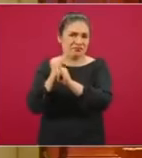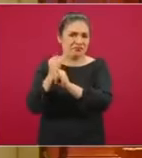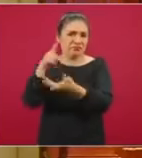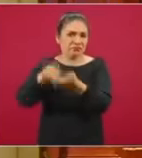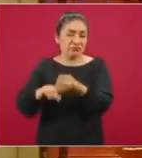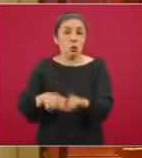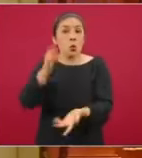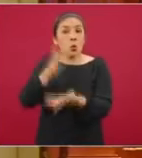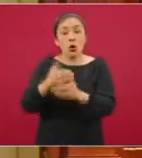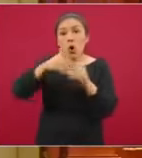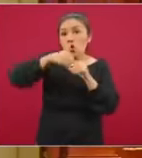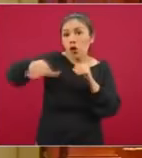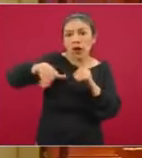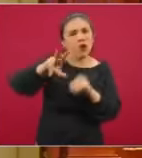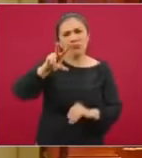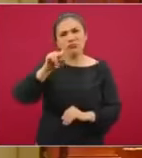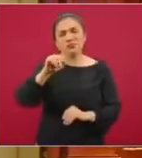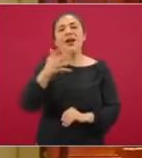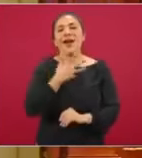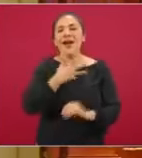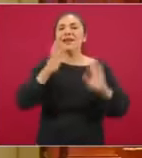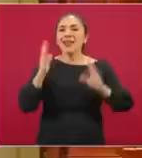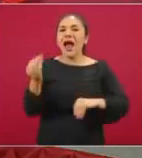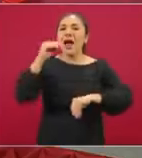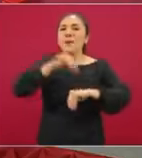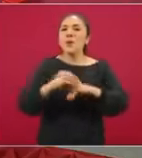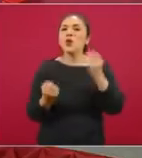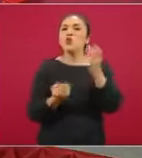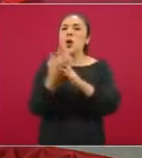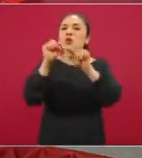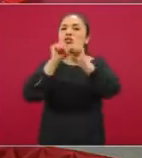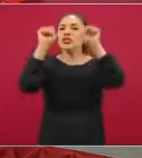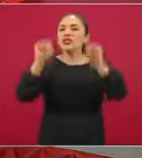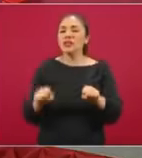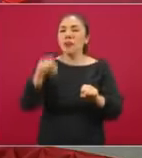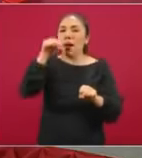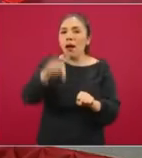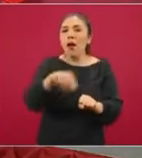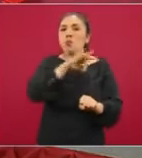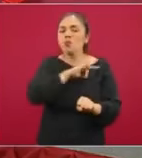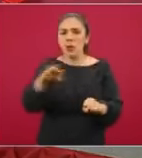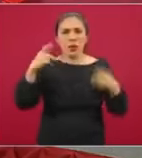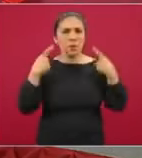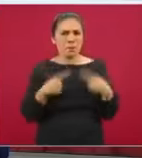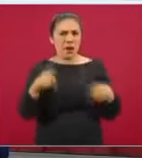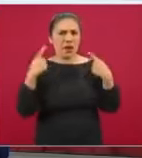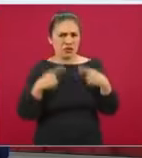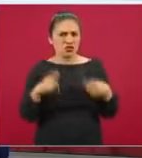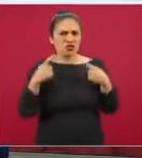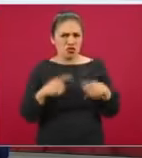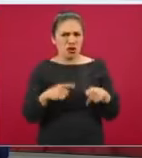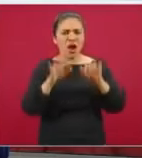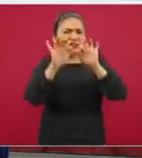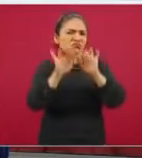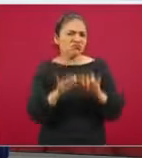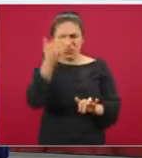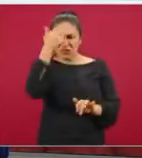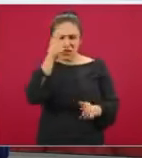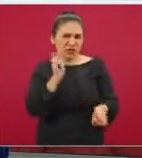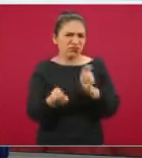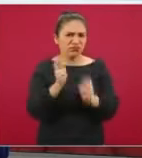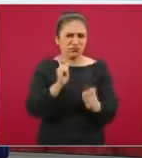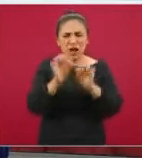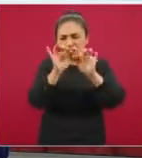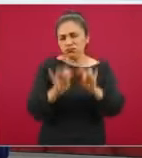con solamente un correo electrónico, sino ya se genera un sistema a través del cual una persona operaria, lógicamente, del